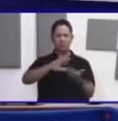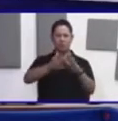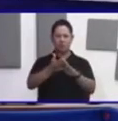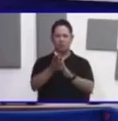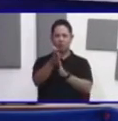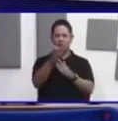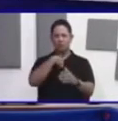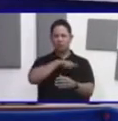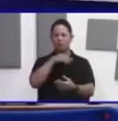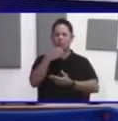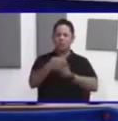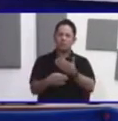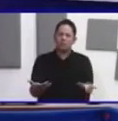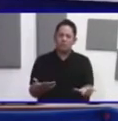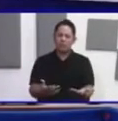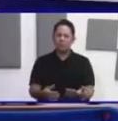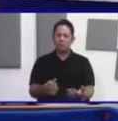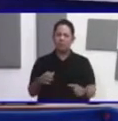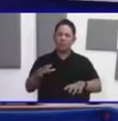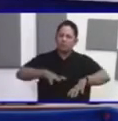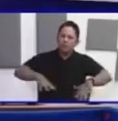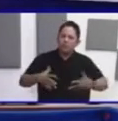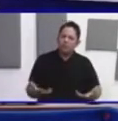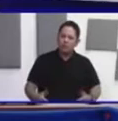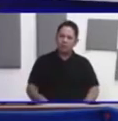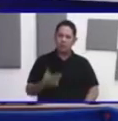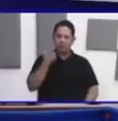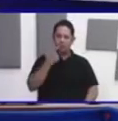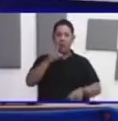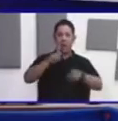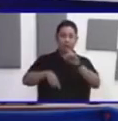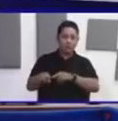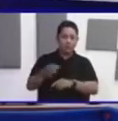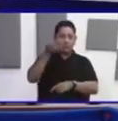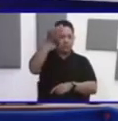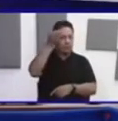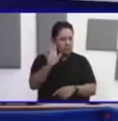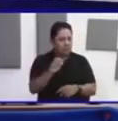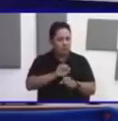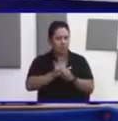relación a esto. Pero los casos de COVID han aumentado y hay sospechosos que se han tenido